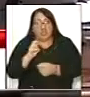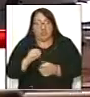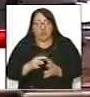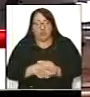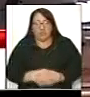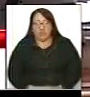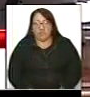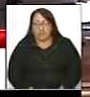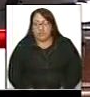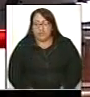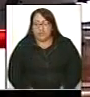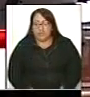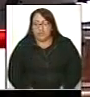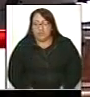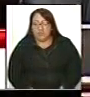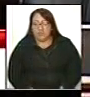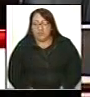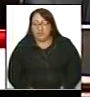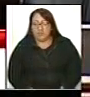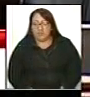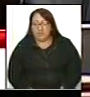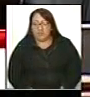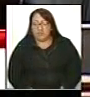congresista Cecilia Chacón.